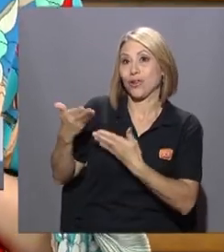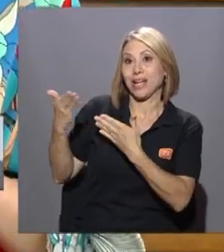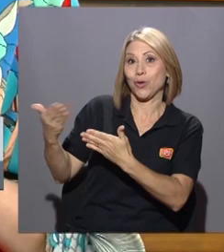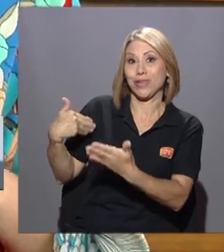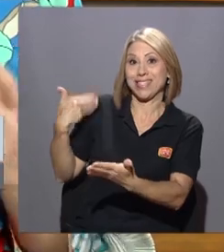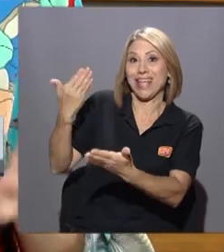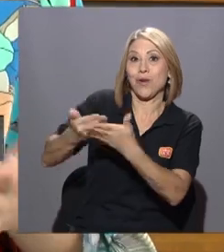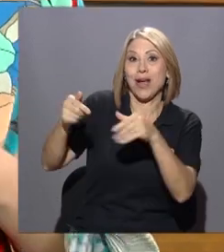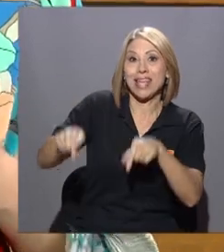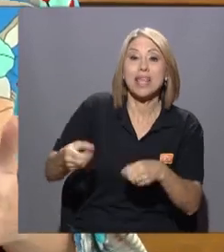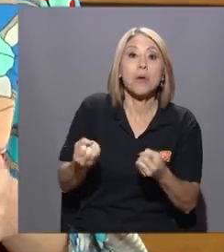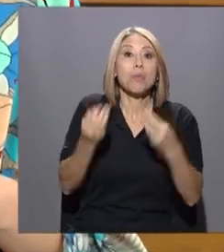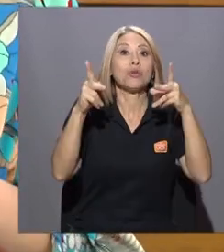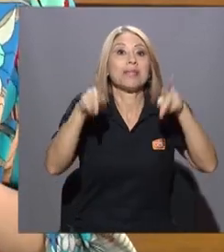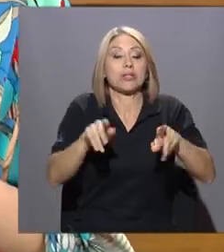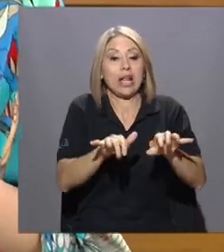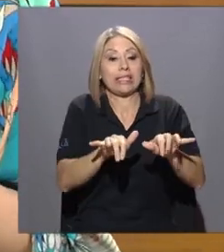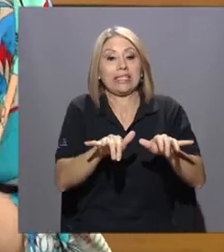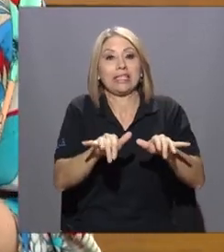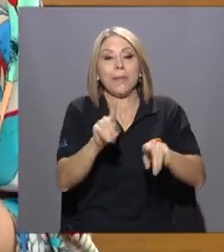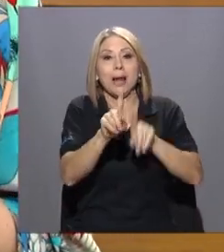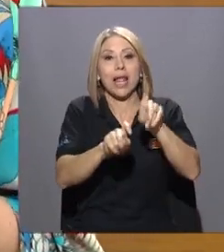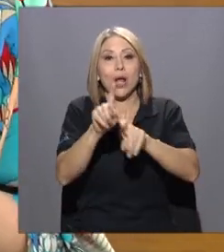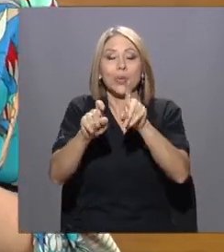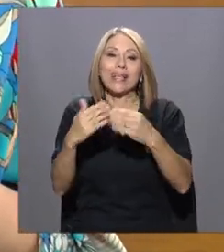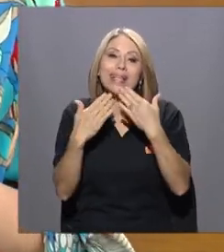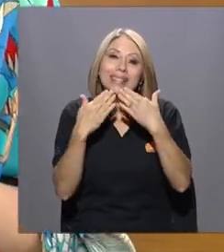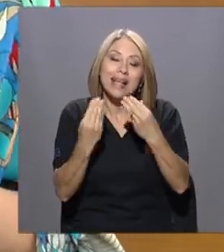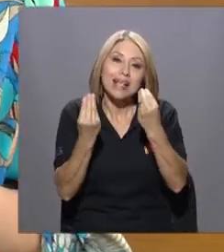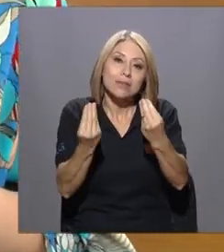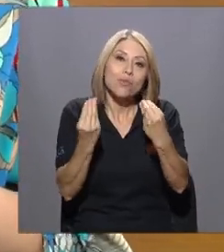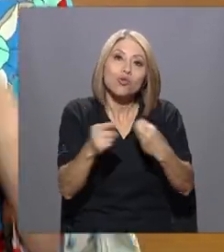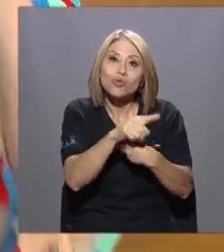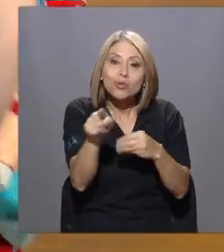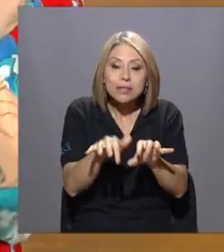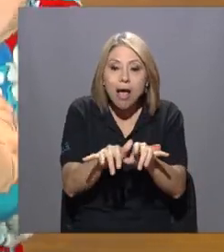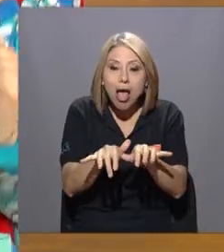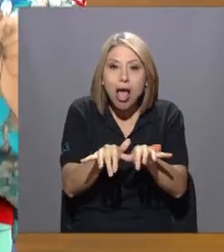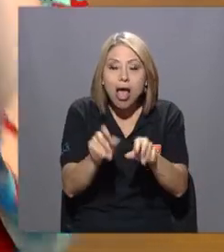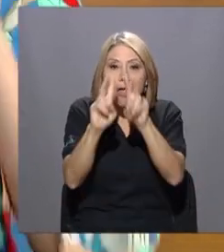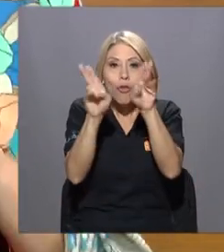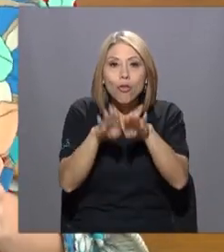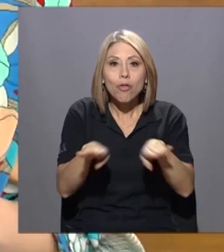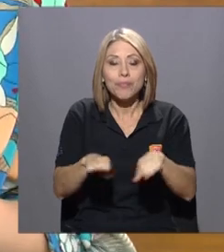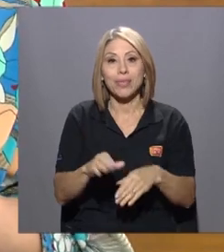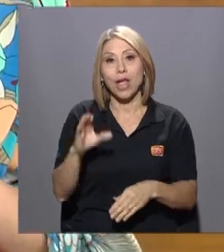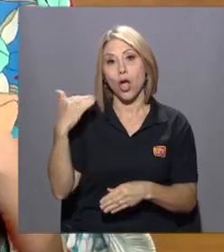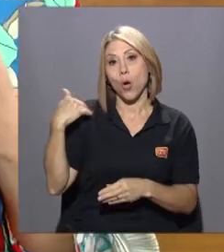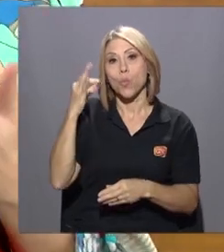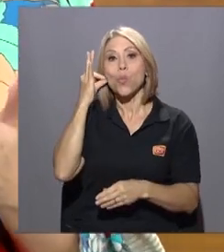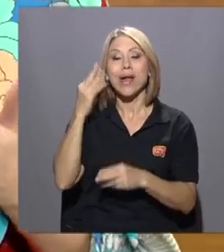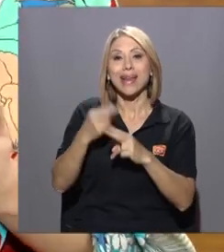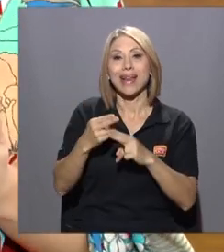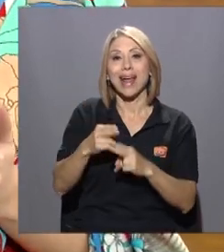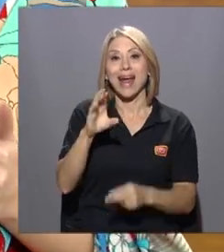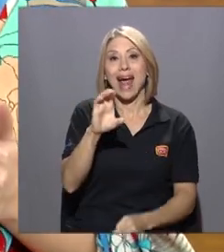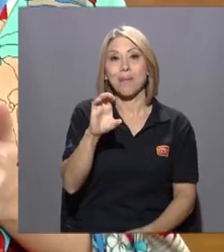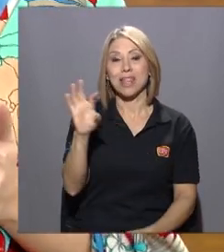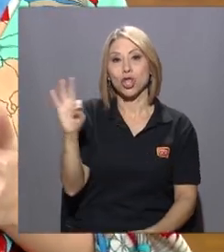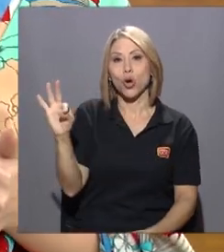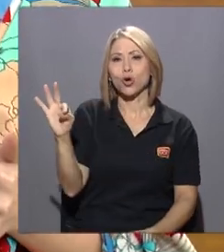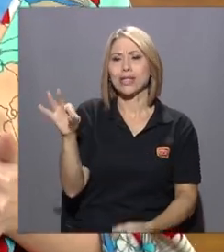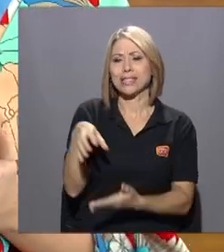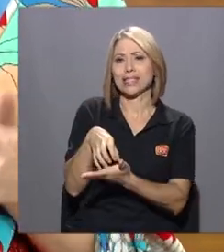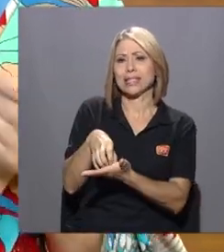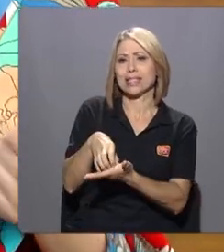enviarnos sus preguntas y les agradezco muchísimo por mandar estos comentarios a redes sociales. Carmen Torres nos cuestiona sobre